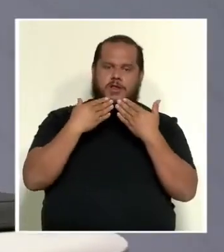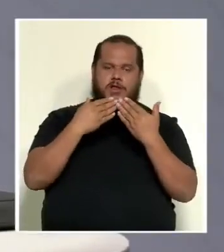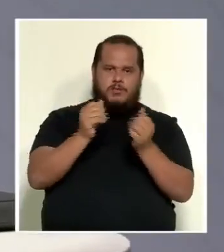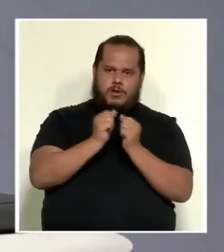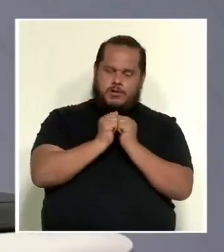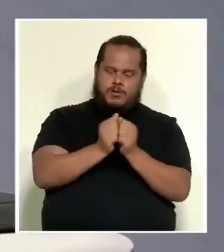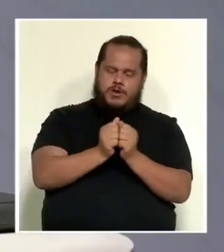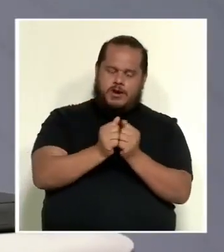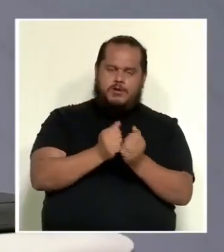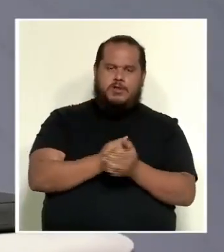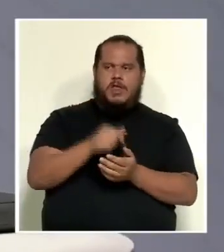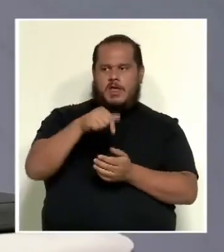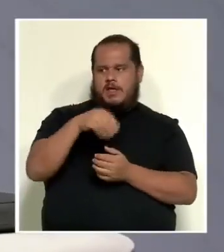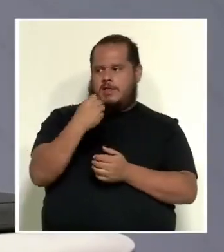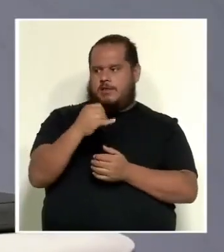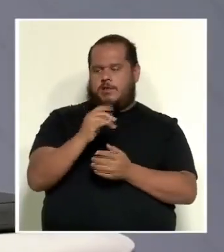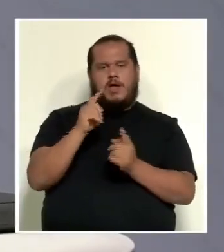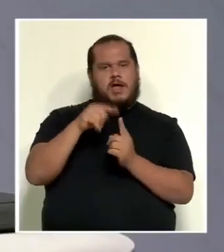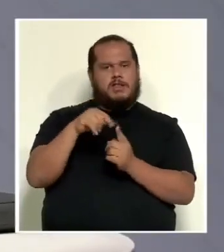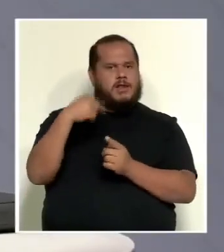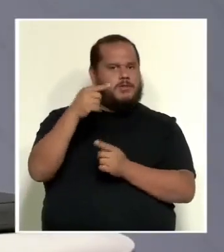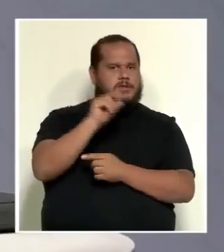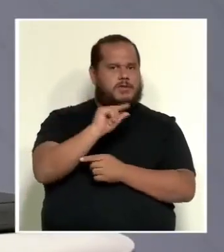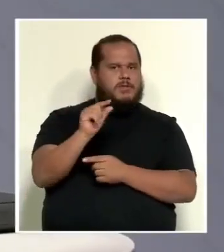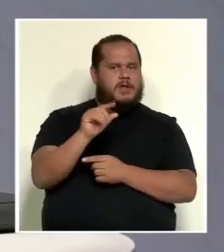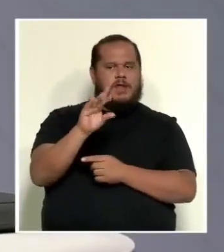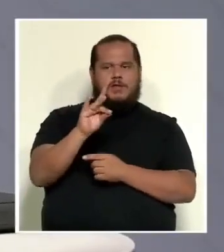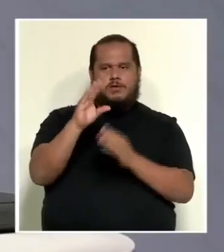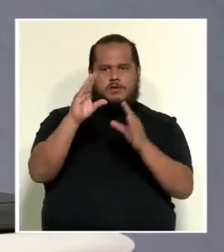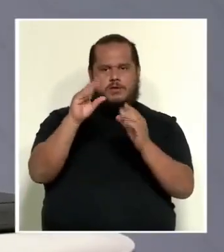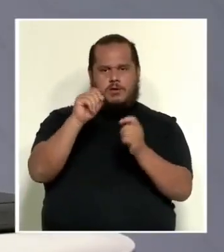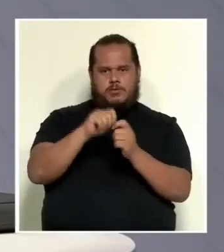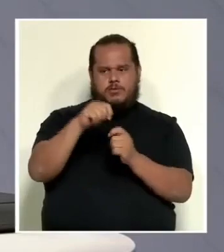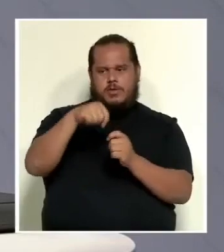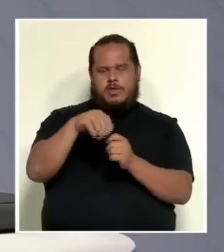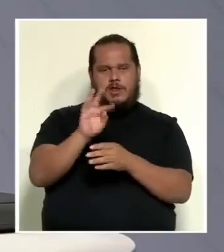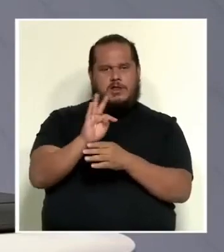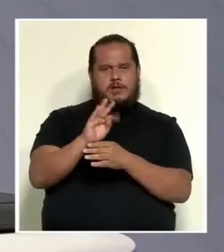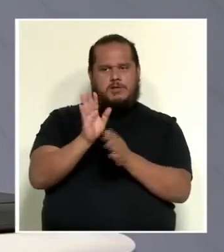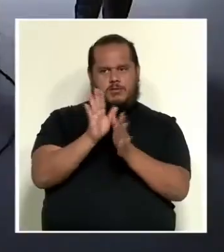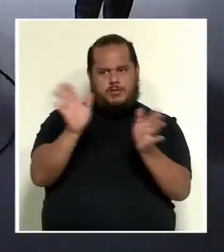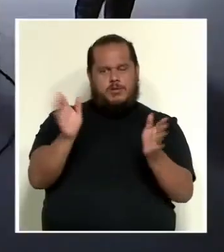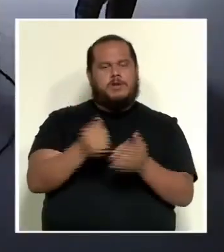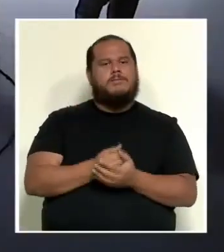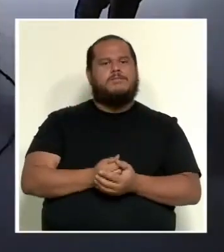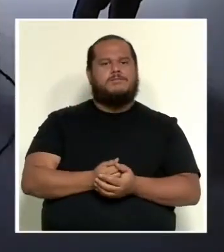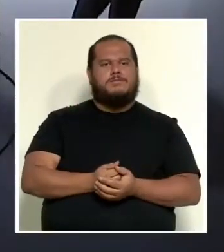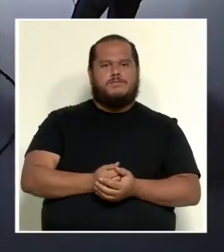acompañarnos en este miércoles. Hasta la próxima semana a las 8 en punto aquí en la televisión pública.